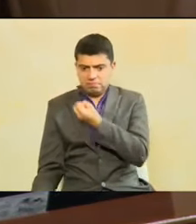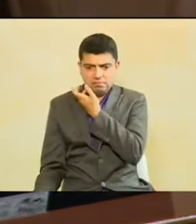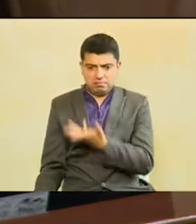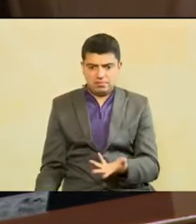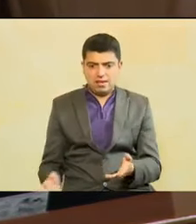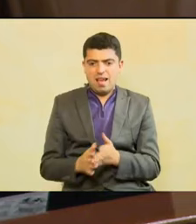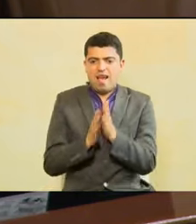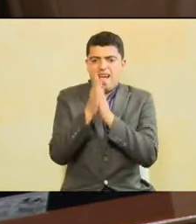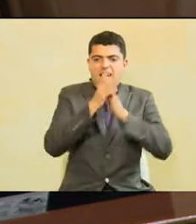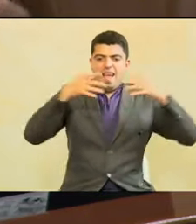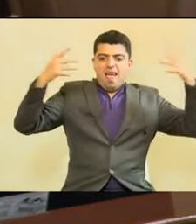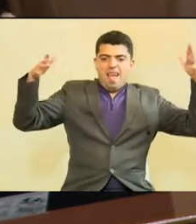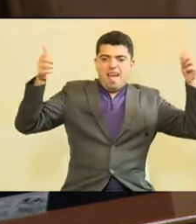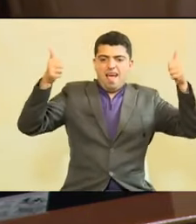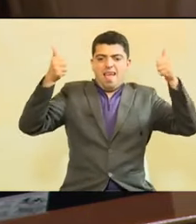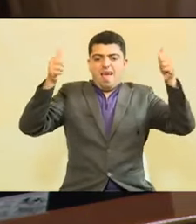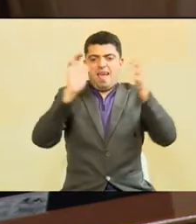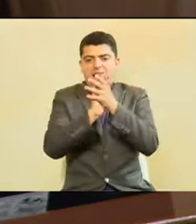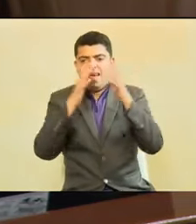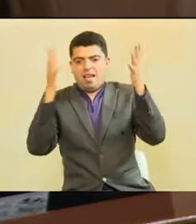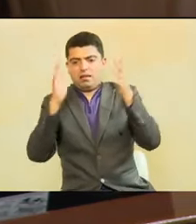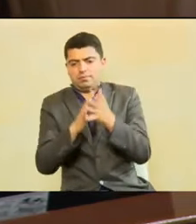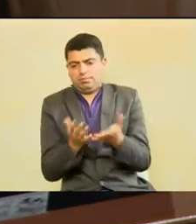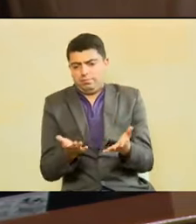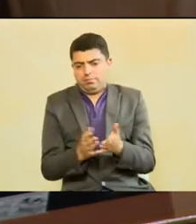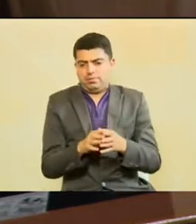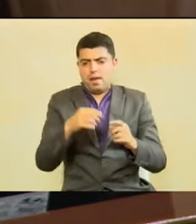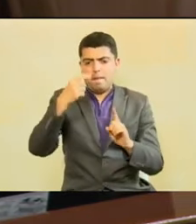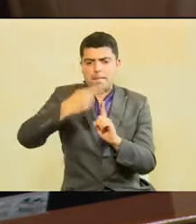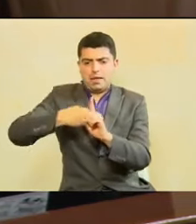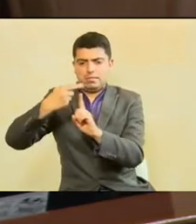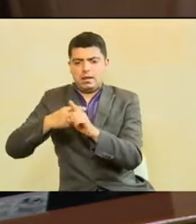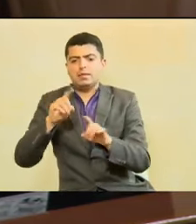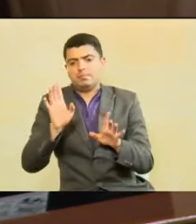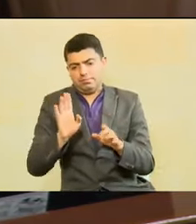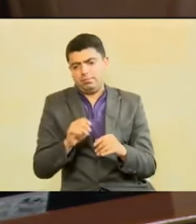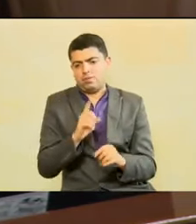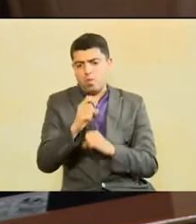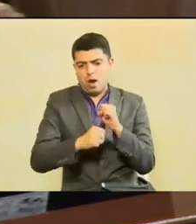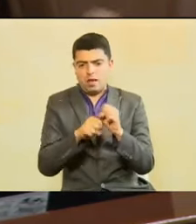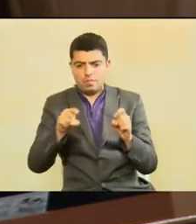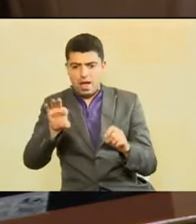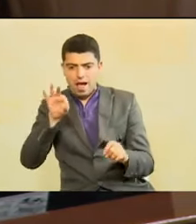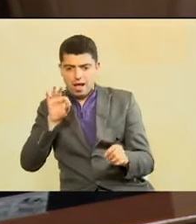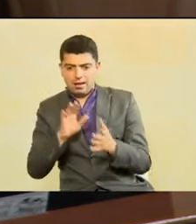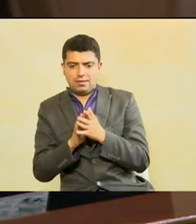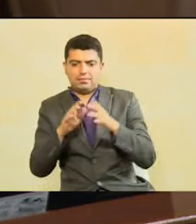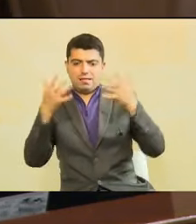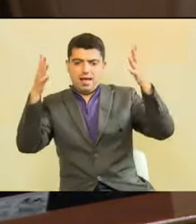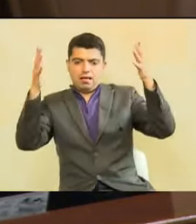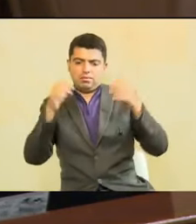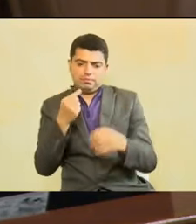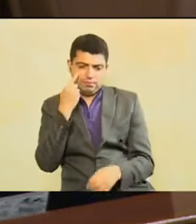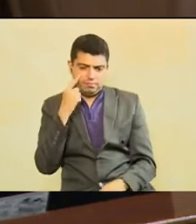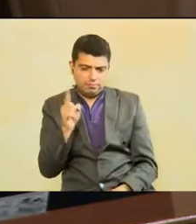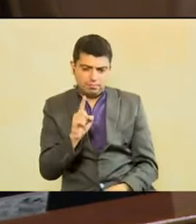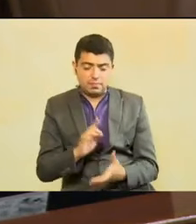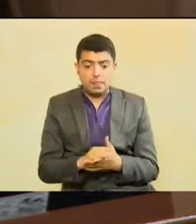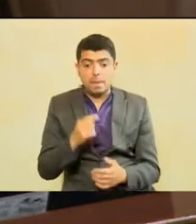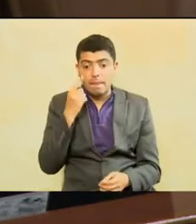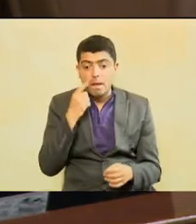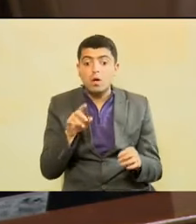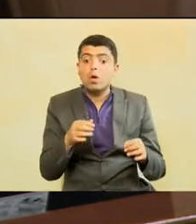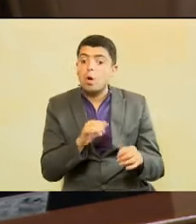en motivo de celebración durante ciertas épocas del año y un último proyecto de ley que le recomiendo señora presidente para terminar